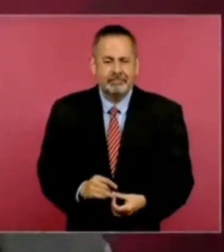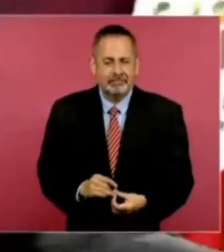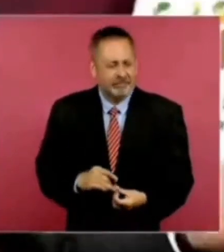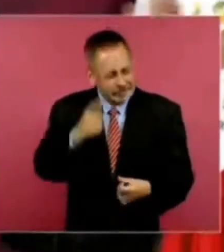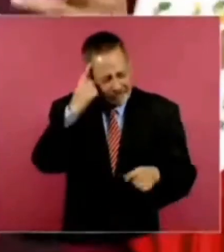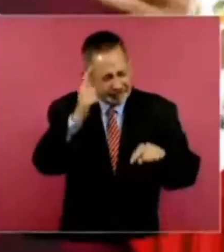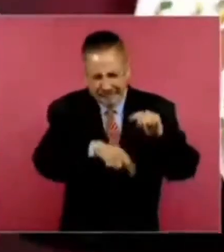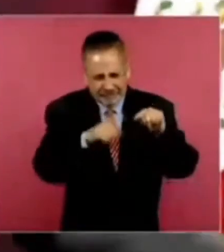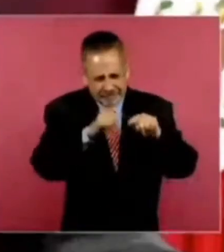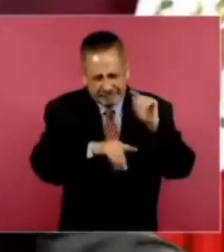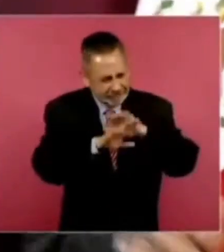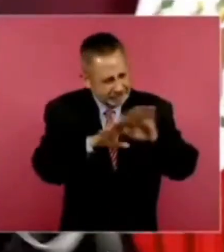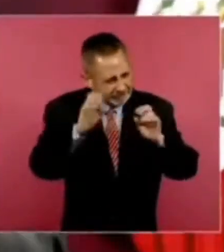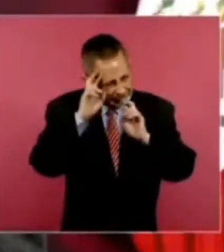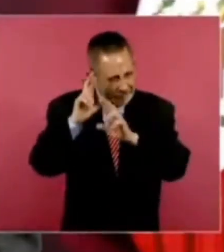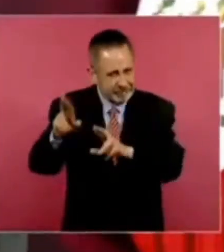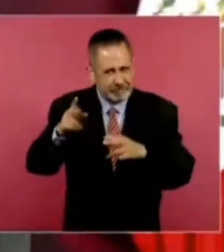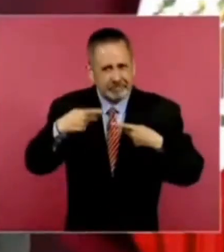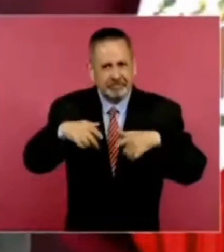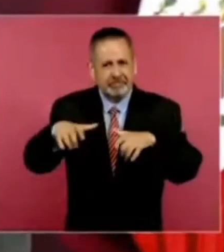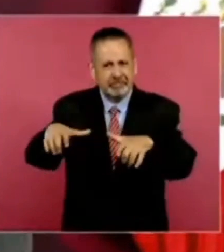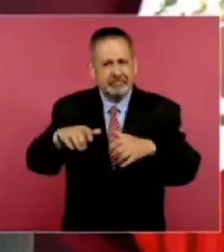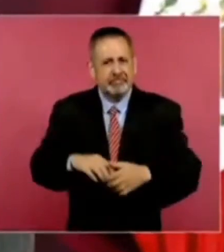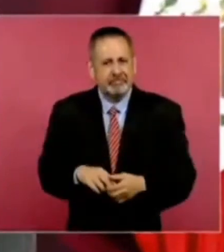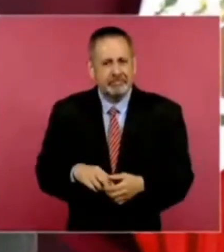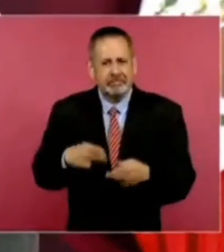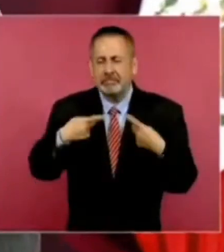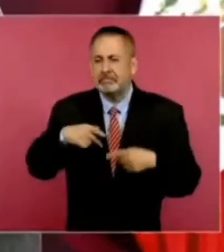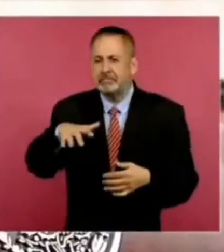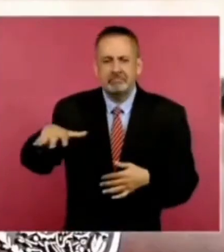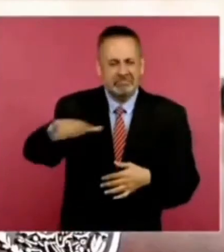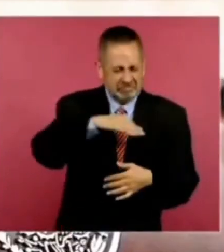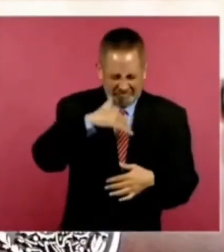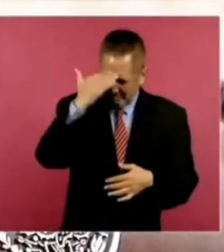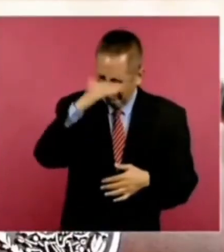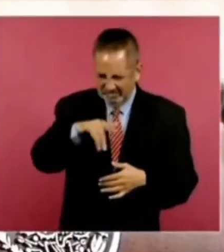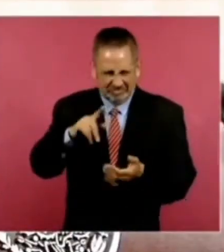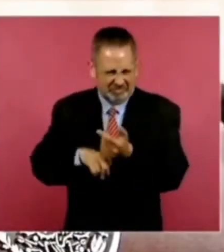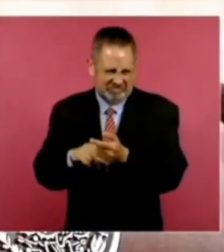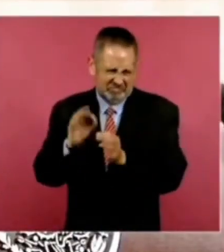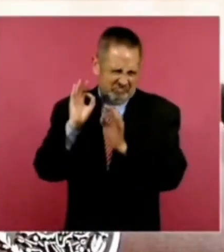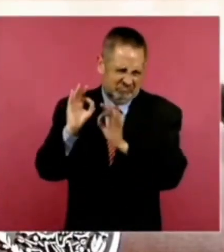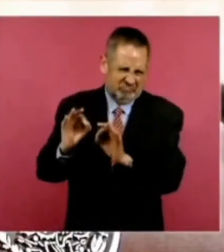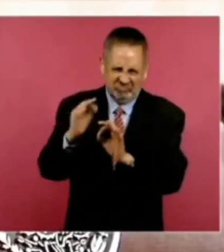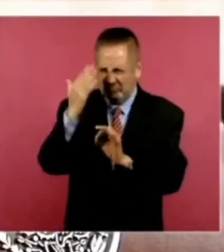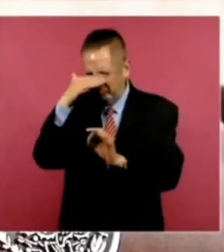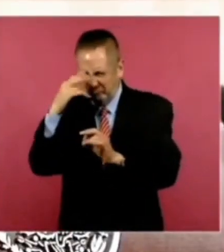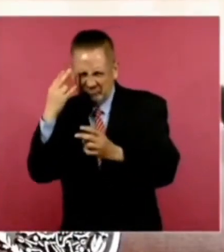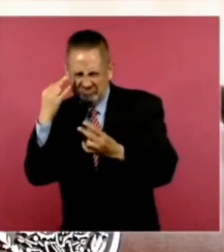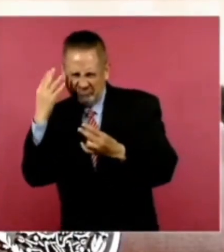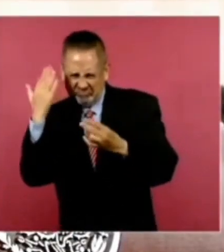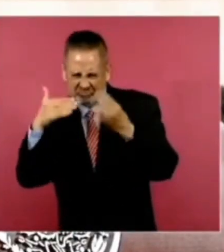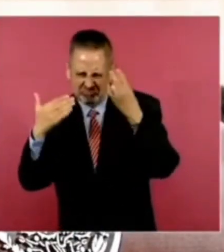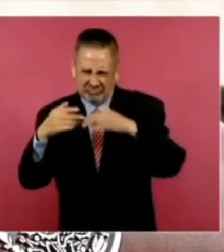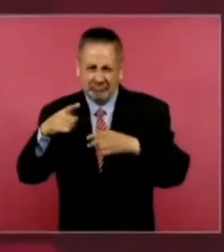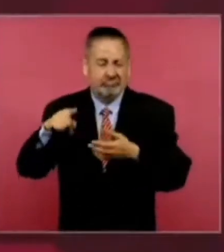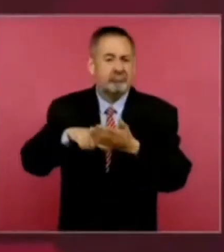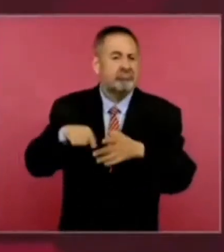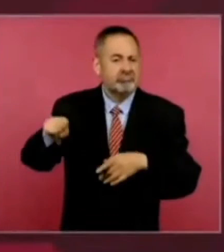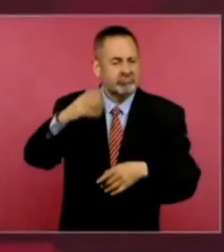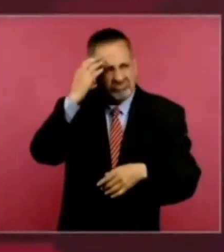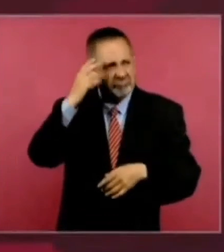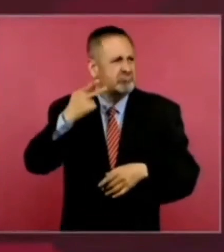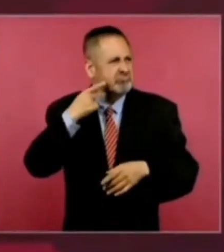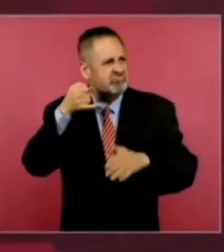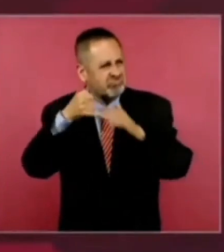Quítense eso de la cabeza. El pueblo es mucha pieza. El pueblo de México está muy